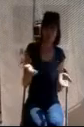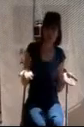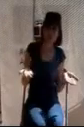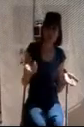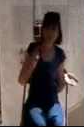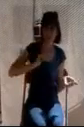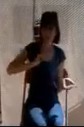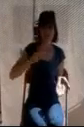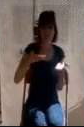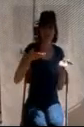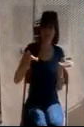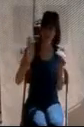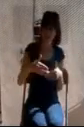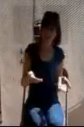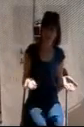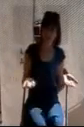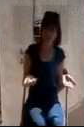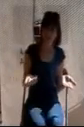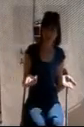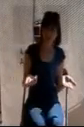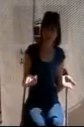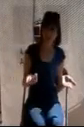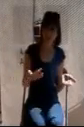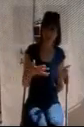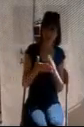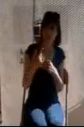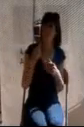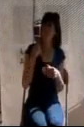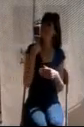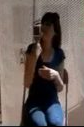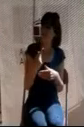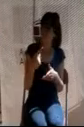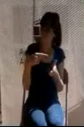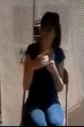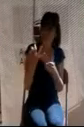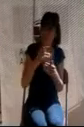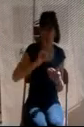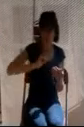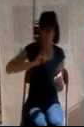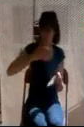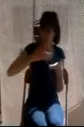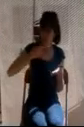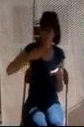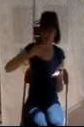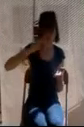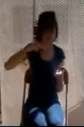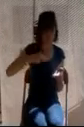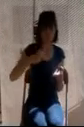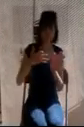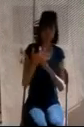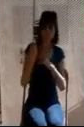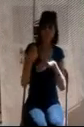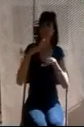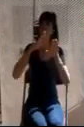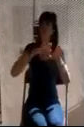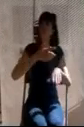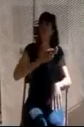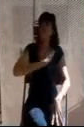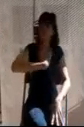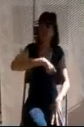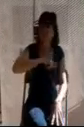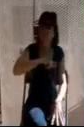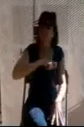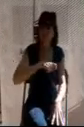ética? Pues apelo a esa ética. Apelo a esa ética por lealtad a España. Y